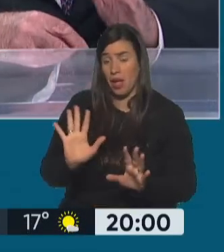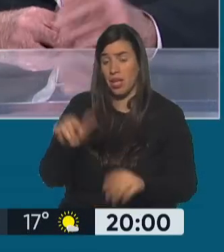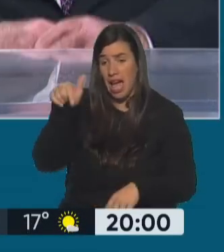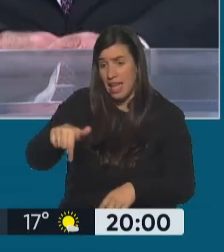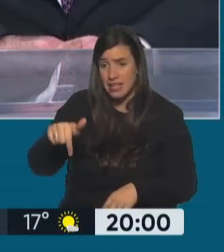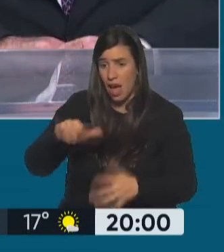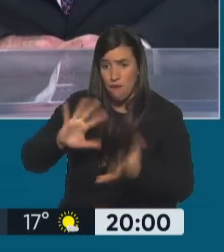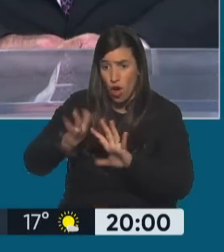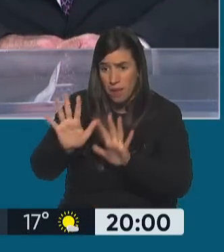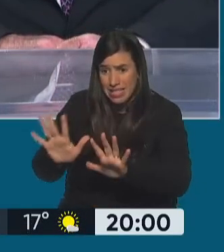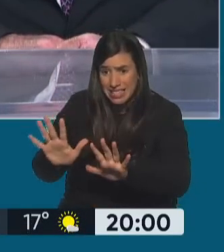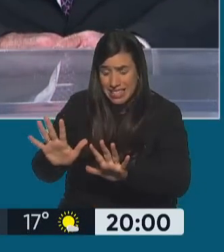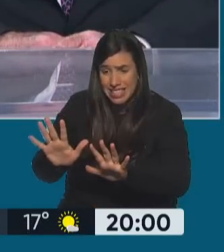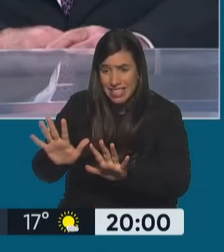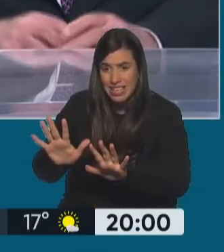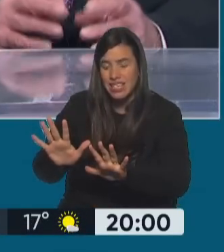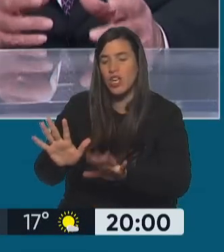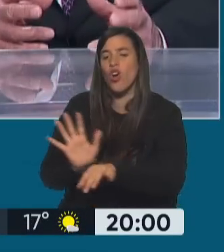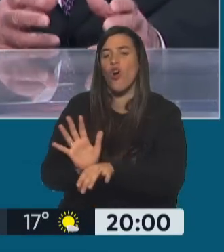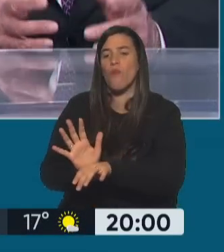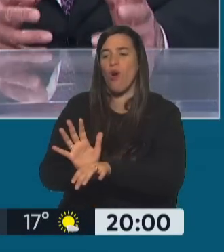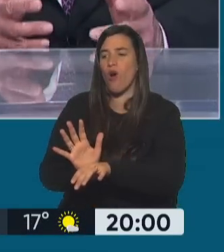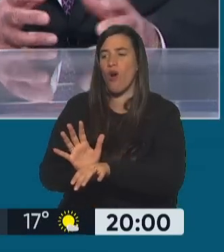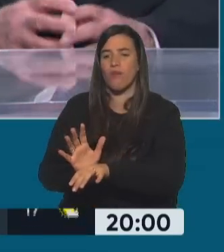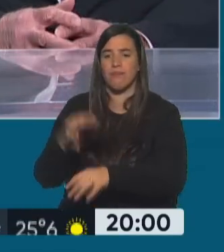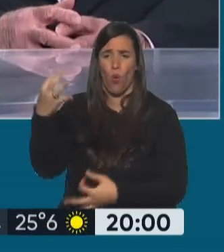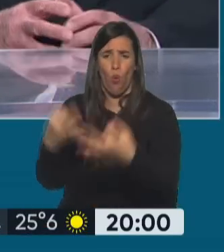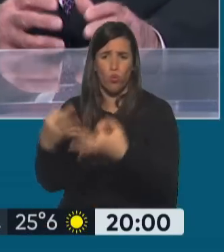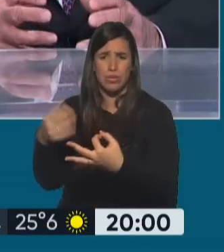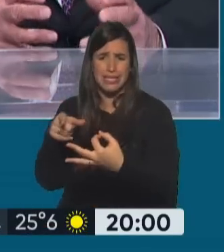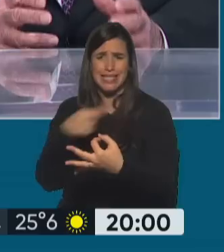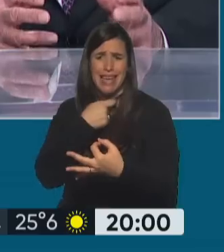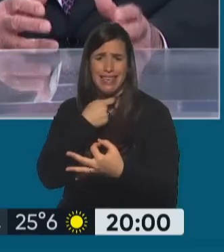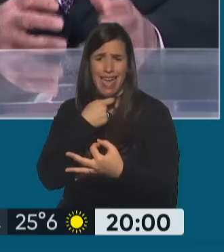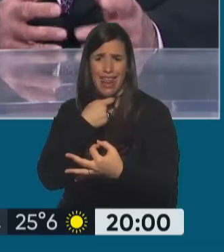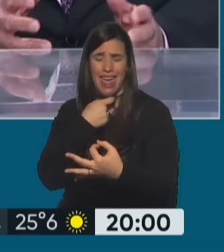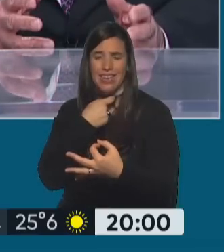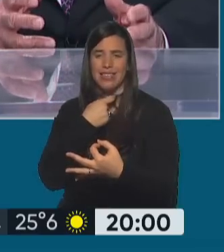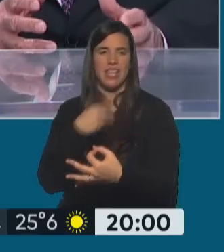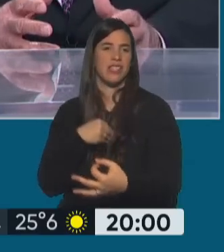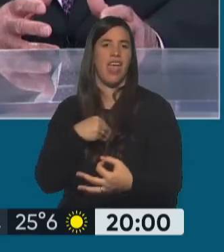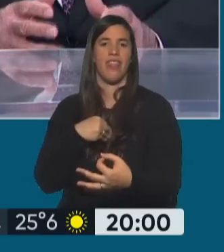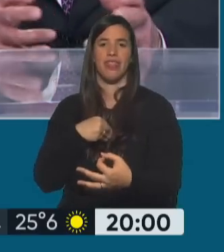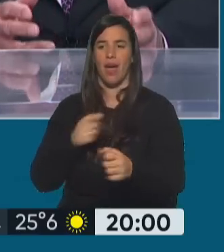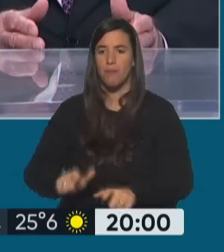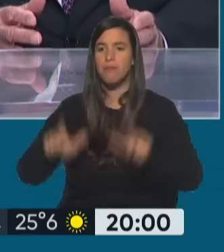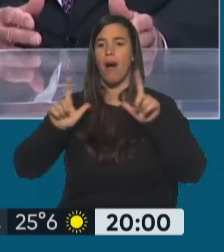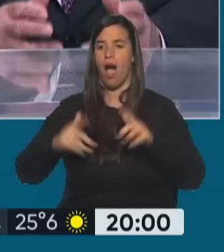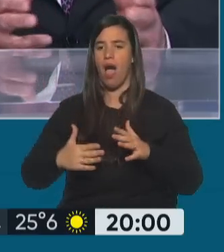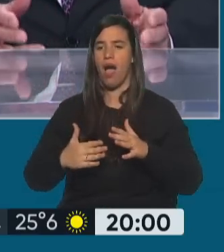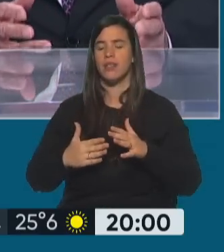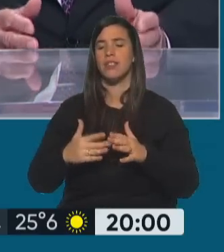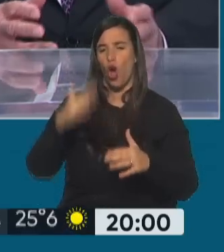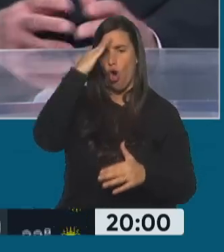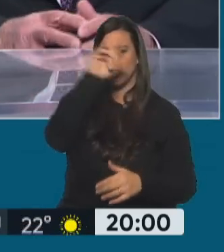esto es una creación pretoriana de los que precisamente se sienten por sobre la Constitución